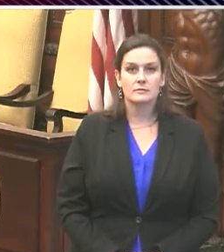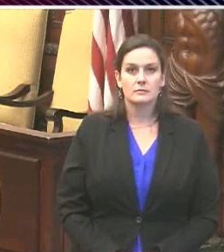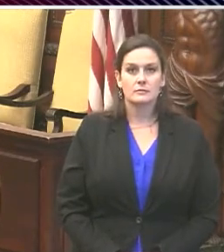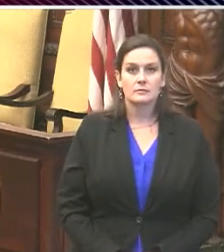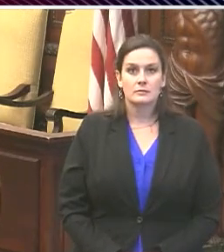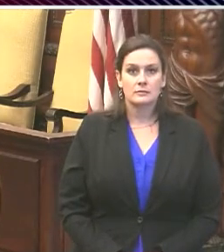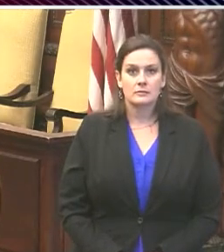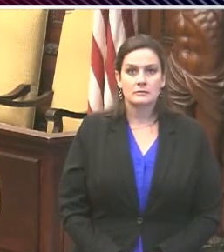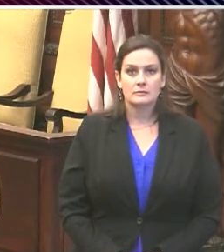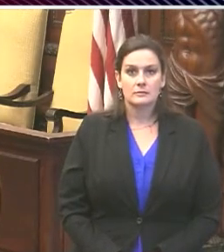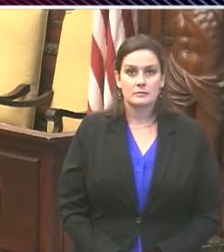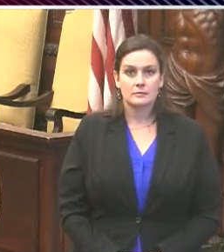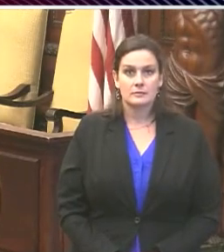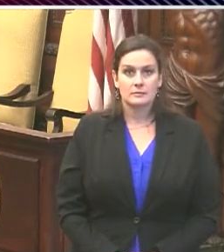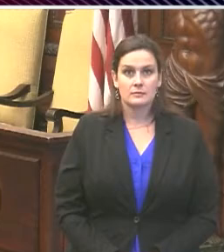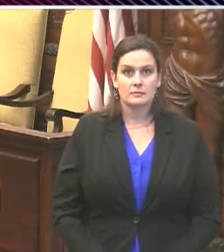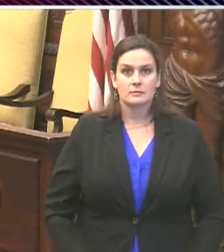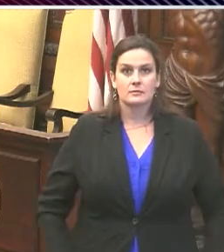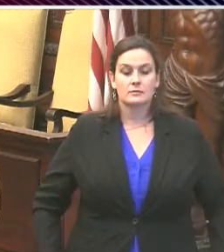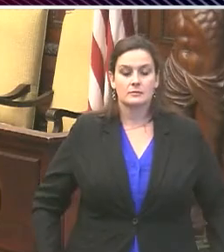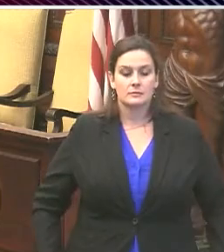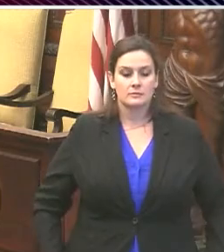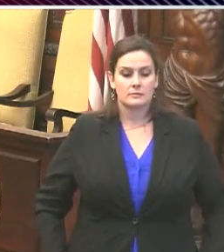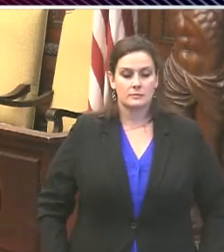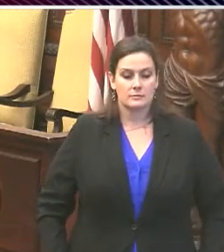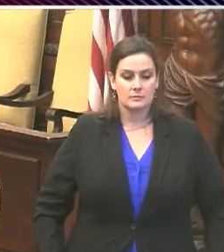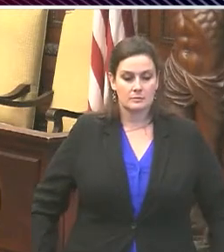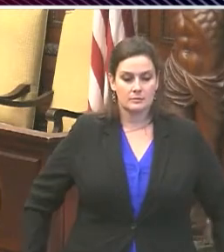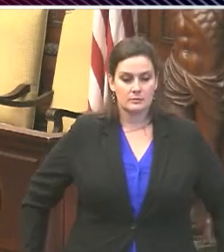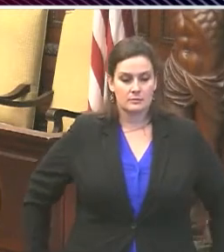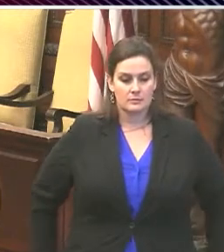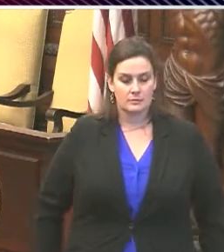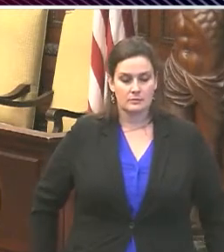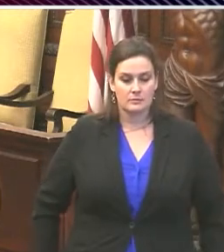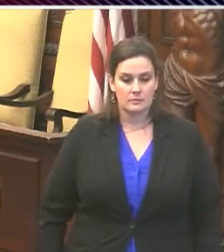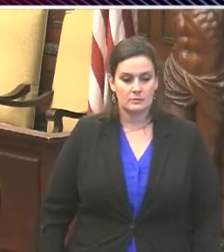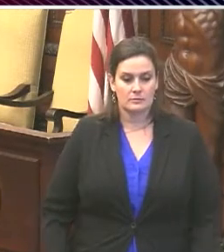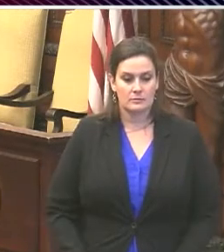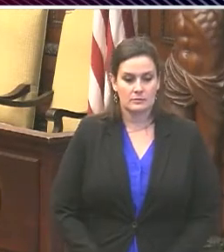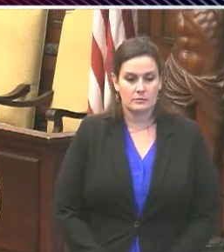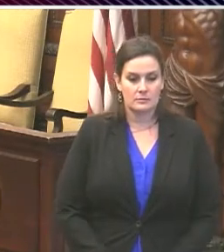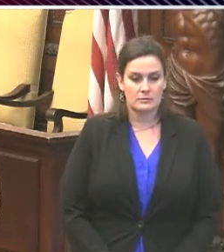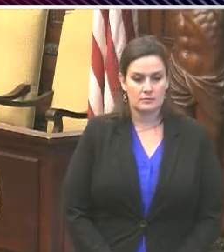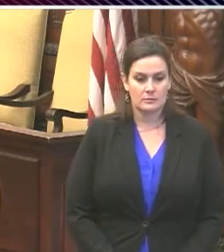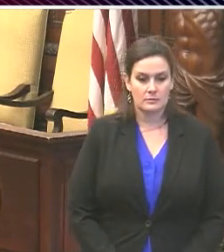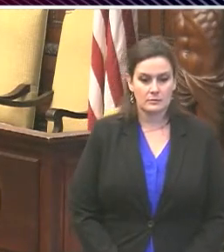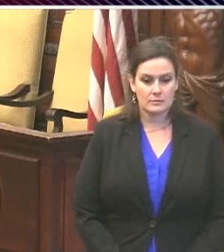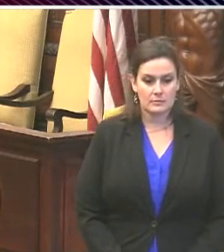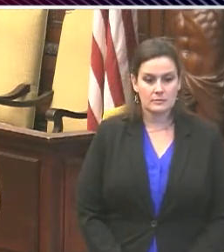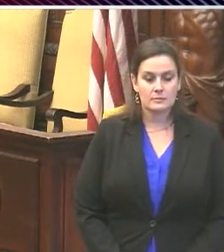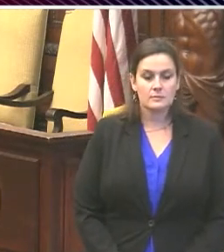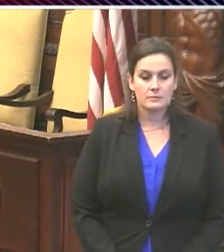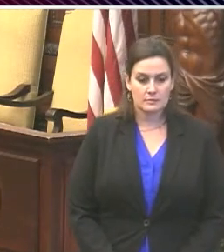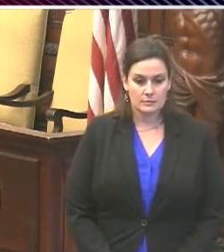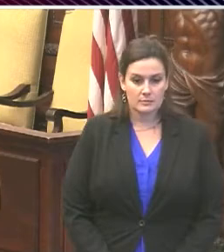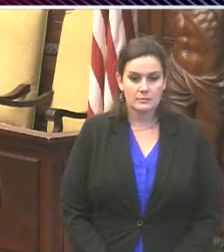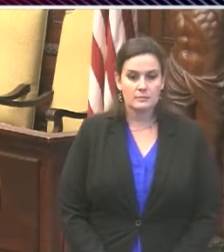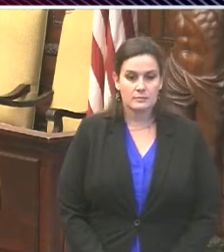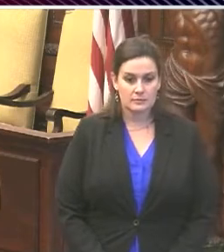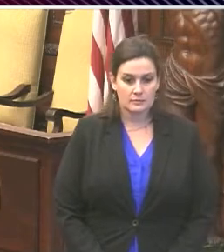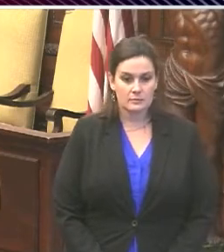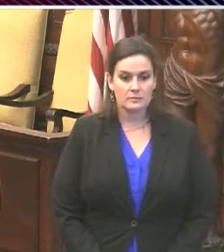recomendaciones son iguales que para los adultos. Igualmente, mantener la distancia social, utilizar la mascarilla, aunque sea difícil para niños